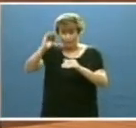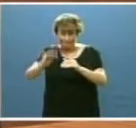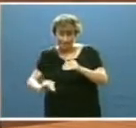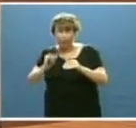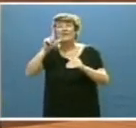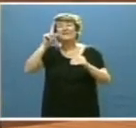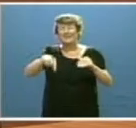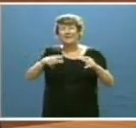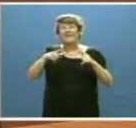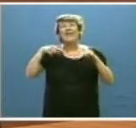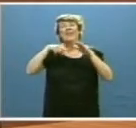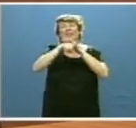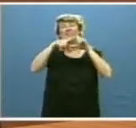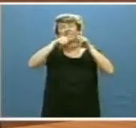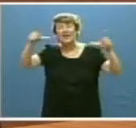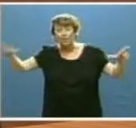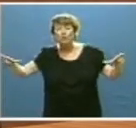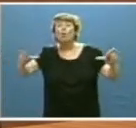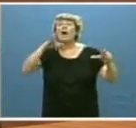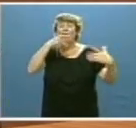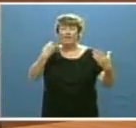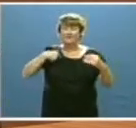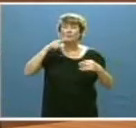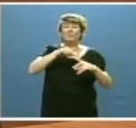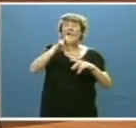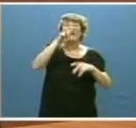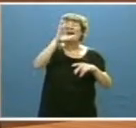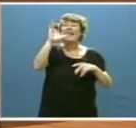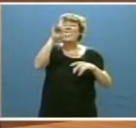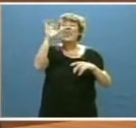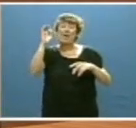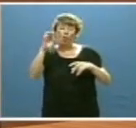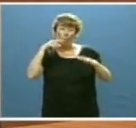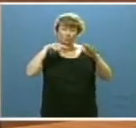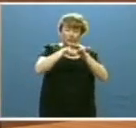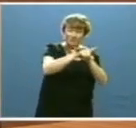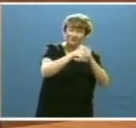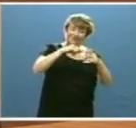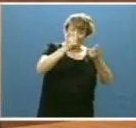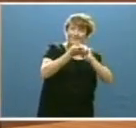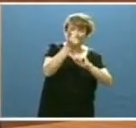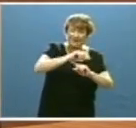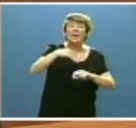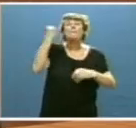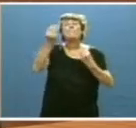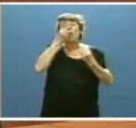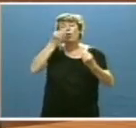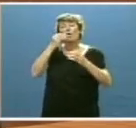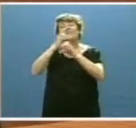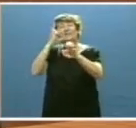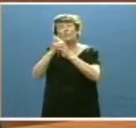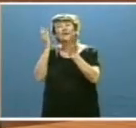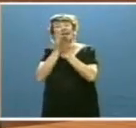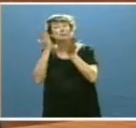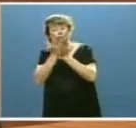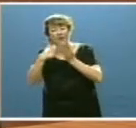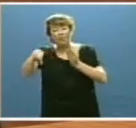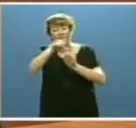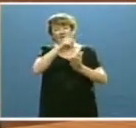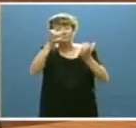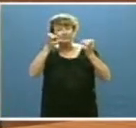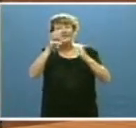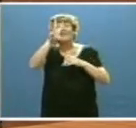del programa de reutilización releo mejoraremos el transporte escolar del que se benefician 35 mil alumnos